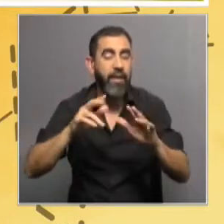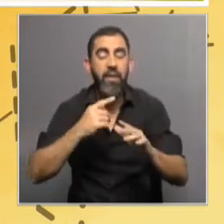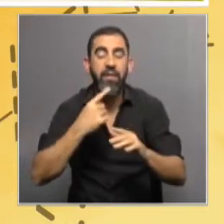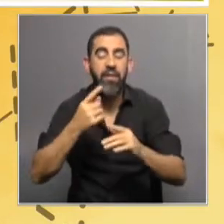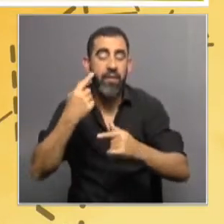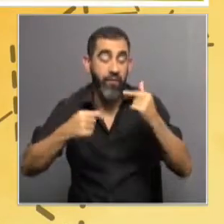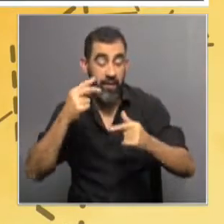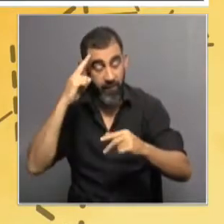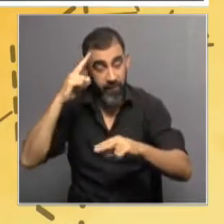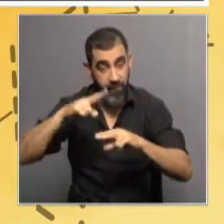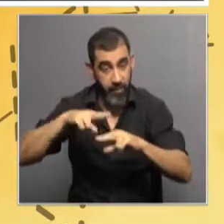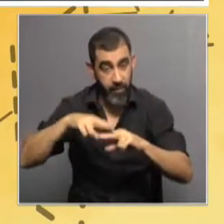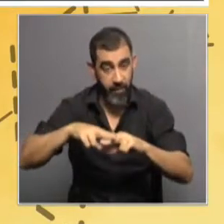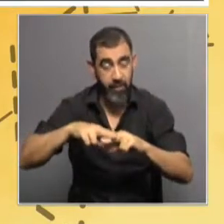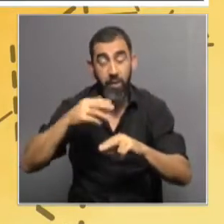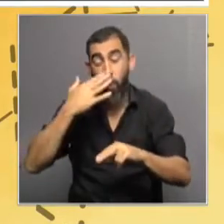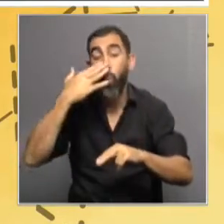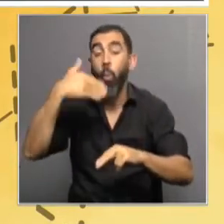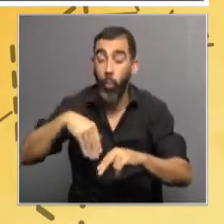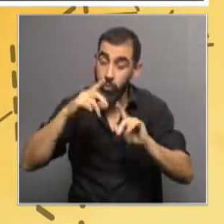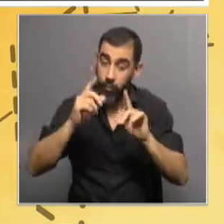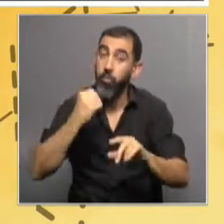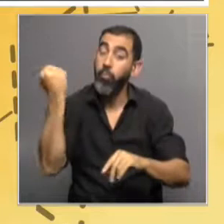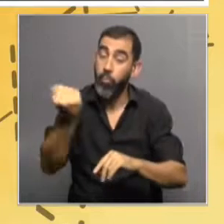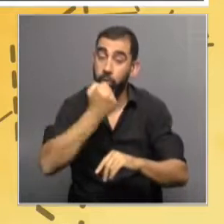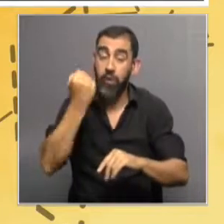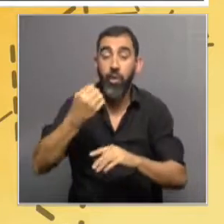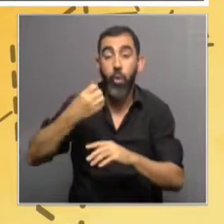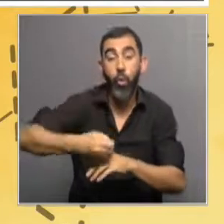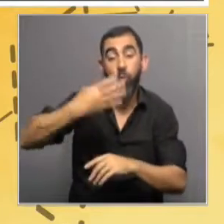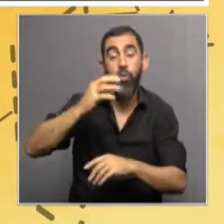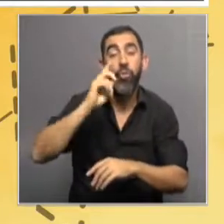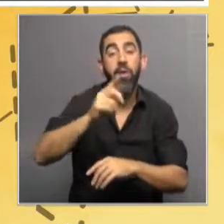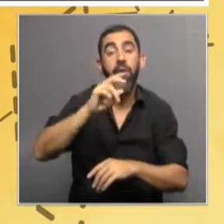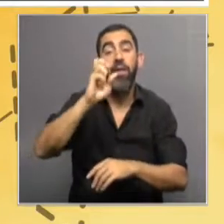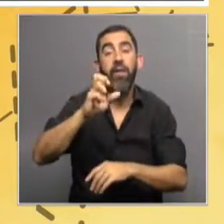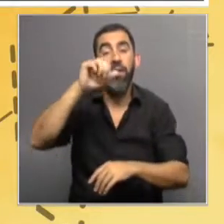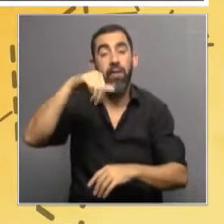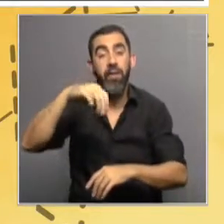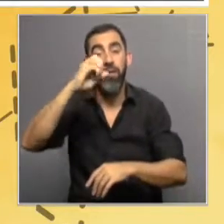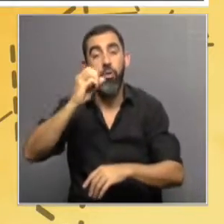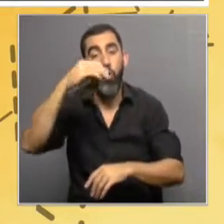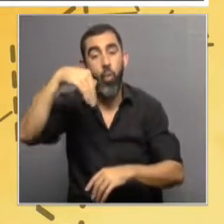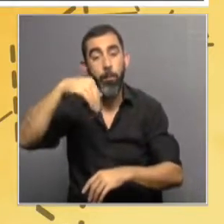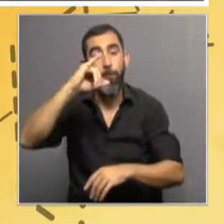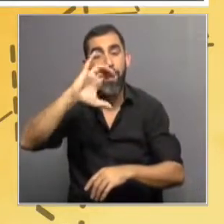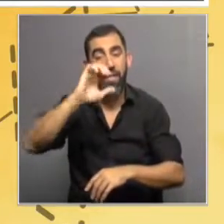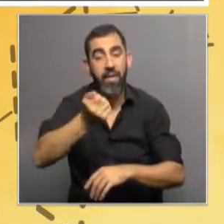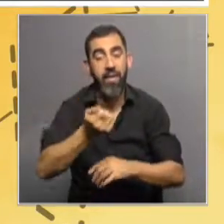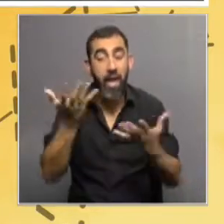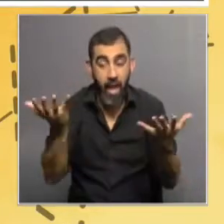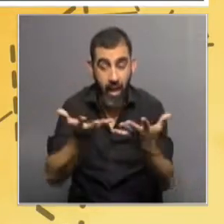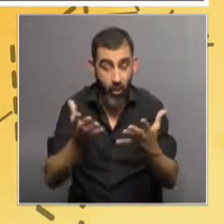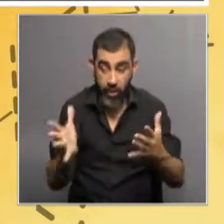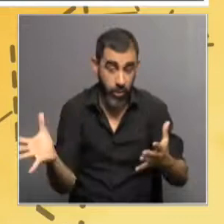enfermedades genéticas. Y por último, pero no menos importante, el concepto de genómica médica. Y la genómica médica es lo que hoy está en la mesa